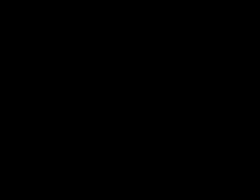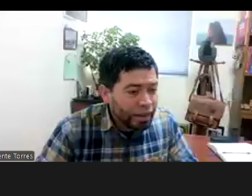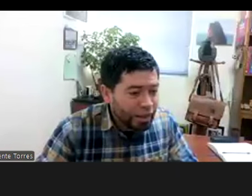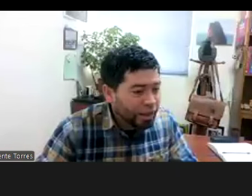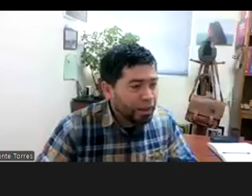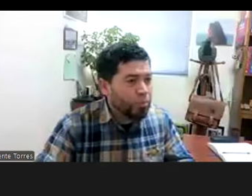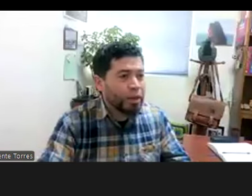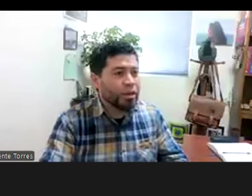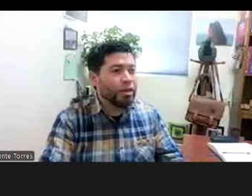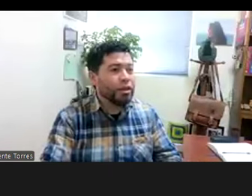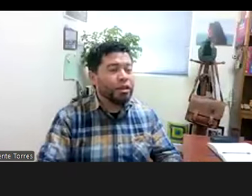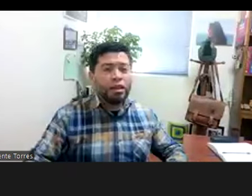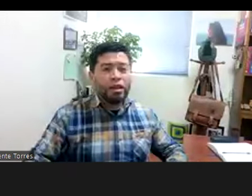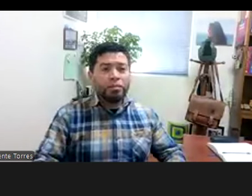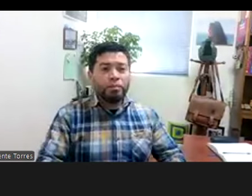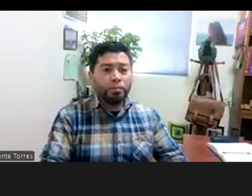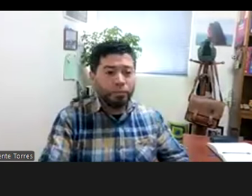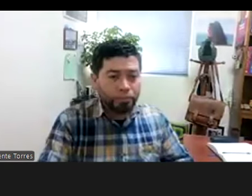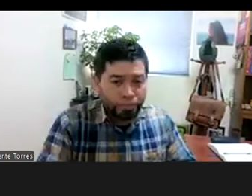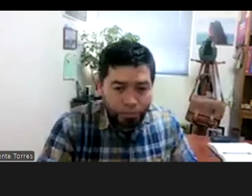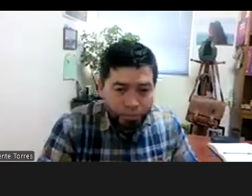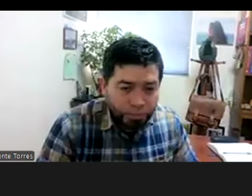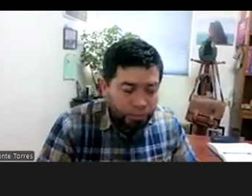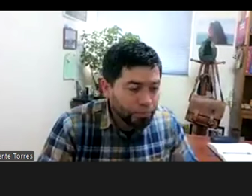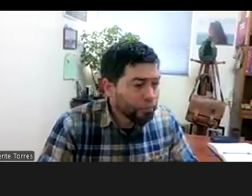a ahí dejé de compartir.